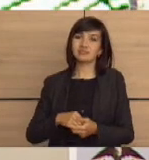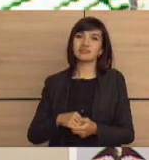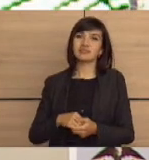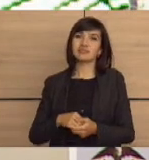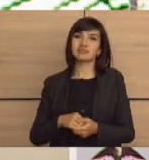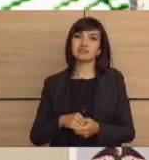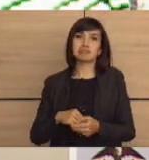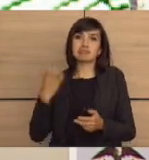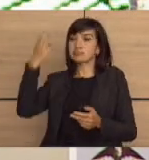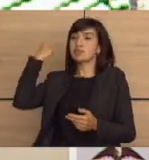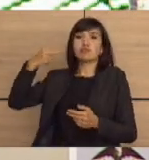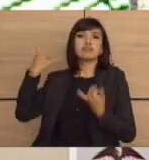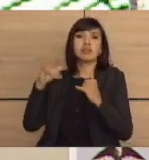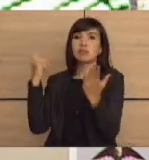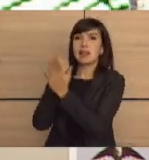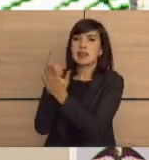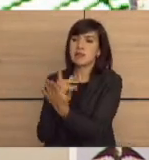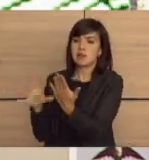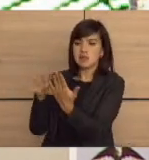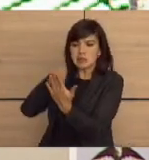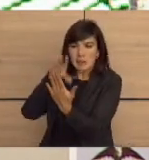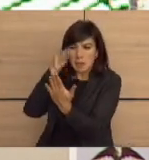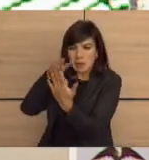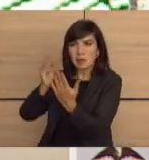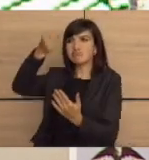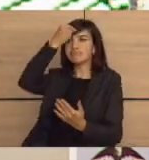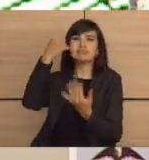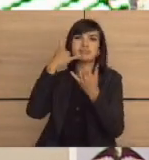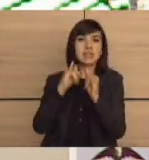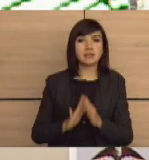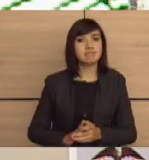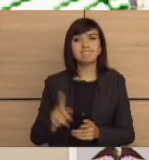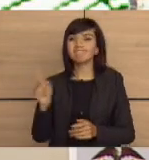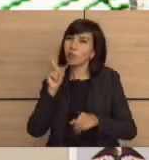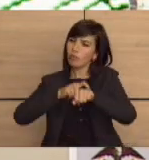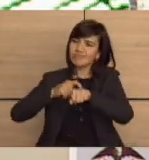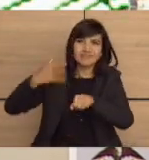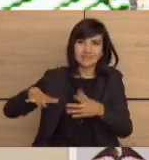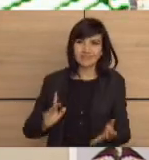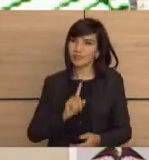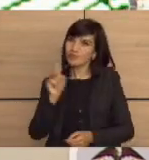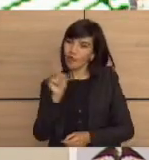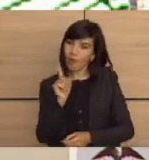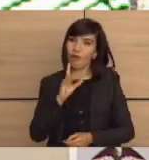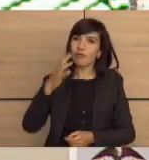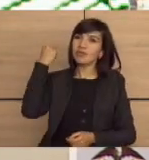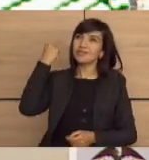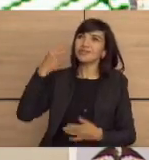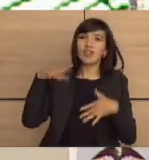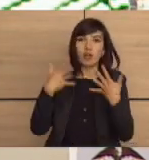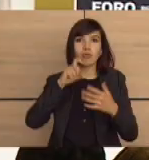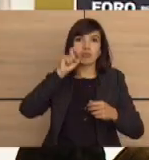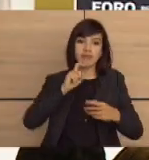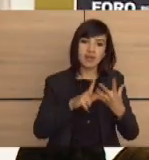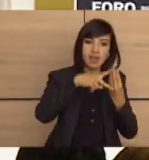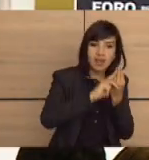textos, perdimos el tiempo y perdimos la asignatura. Yo creo que lo que se trata es tener todas las herramientas necesarias para ser